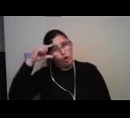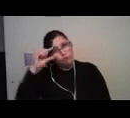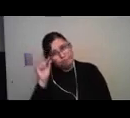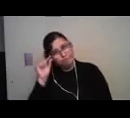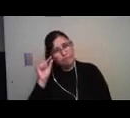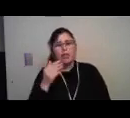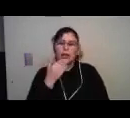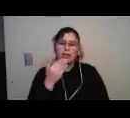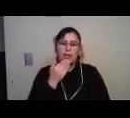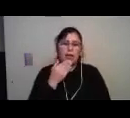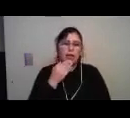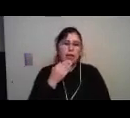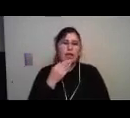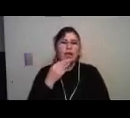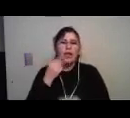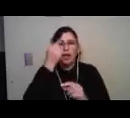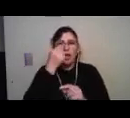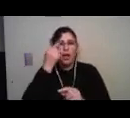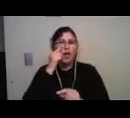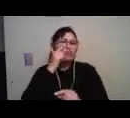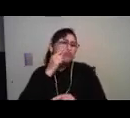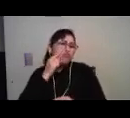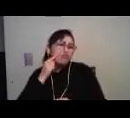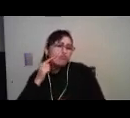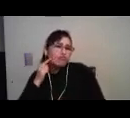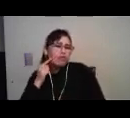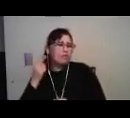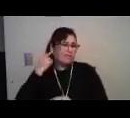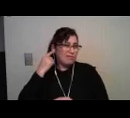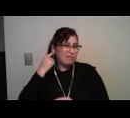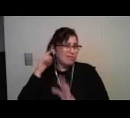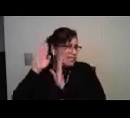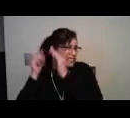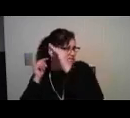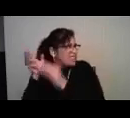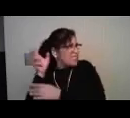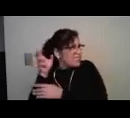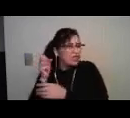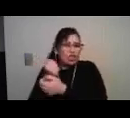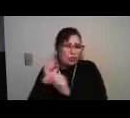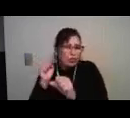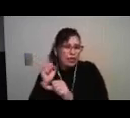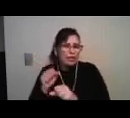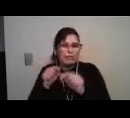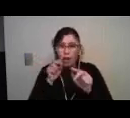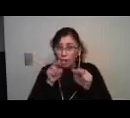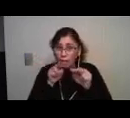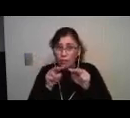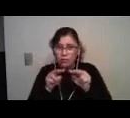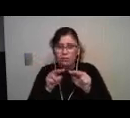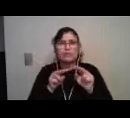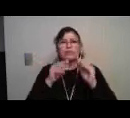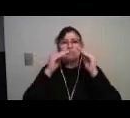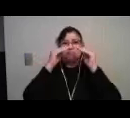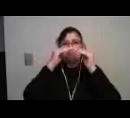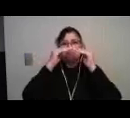de la secreción del globo ocular, alteraciones de tipo auditiva, ya es muy evidente la simetría, ¿cierto?, la cara hace una traza,